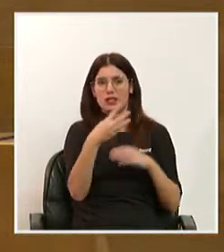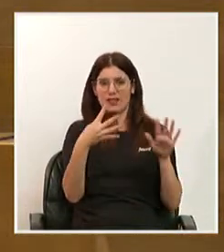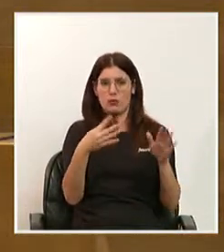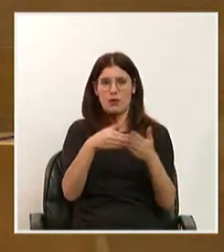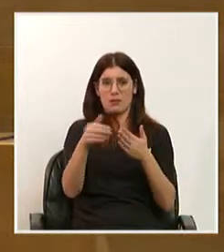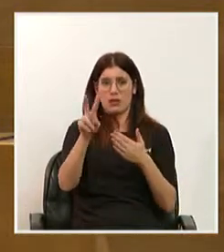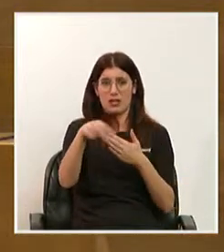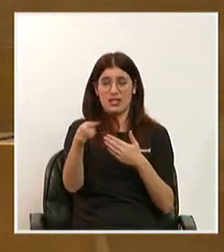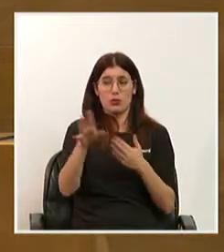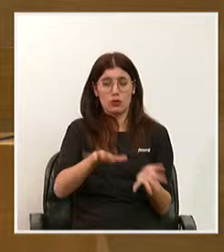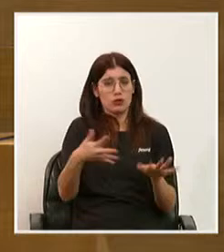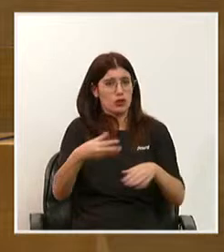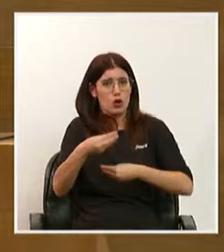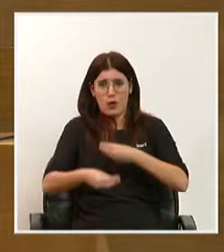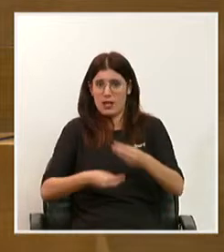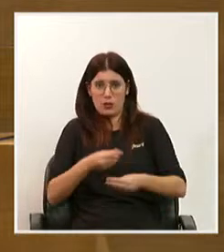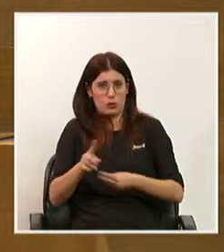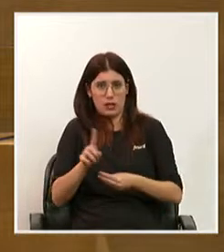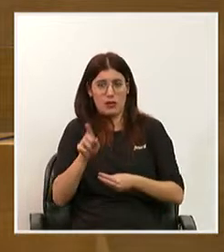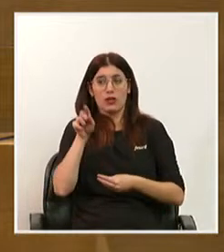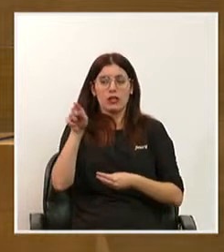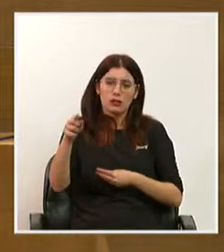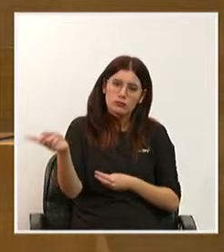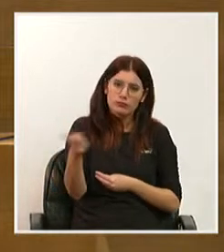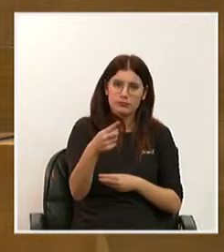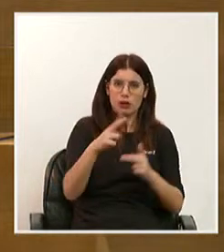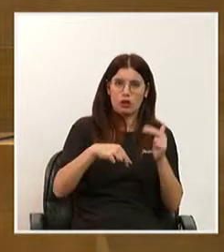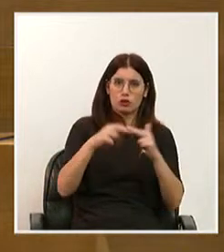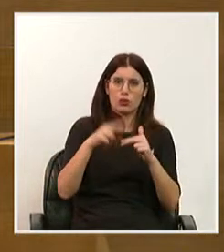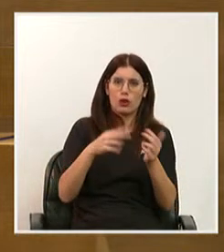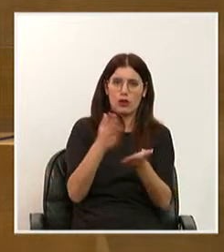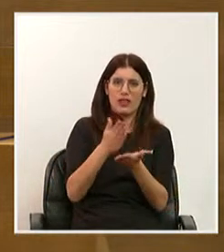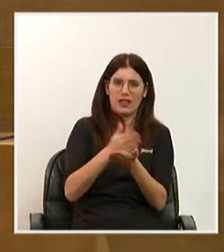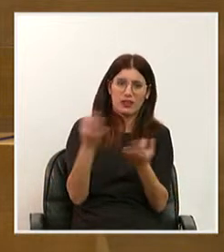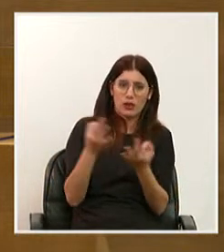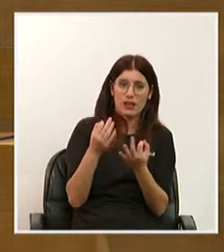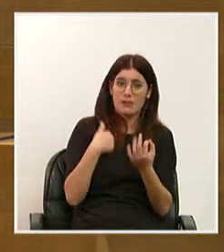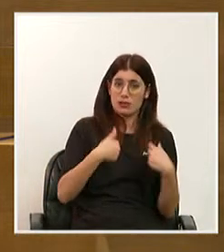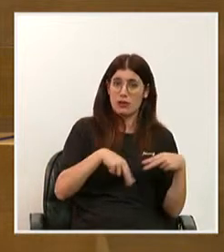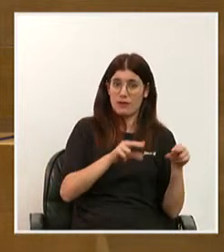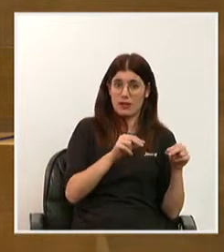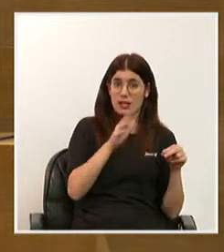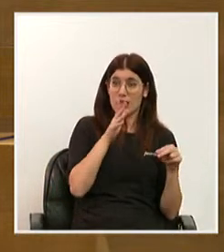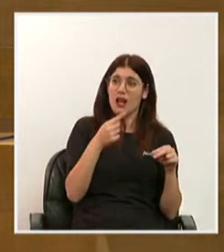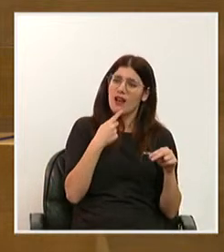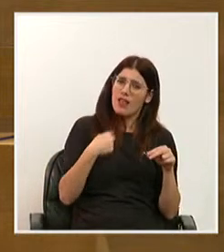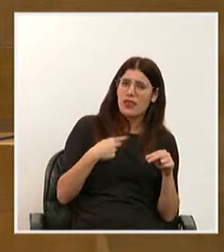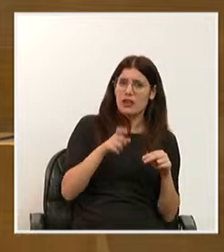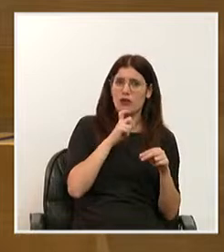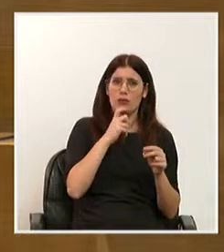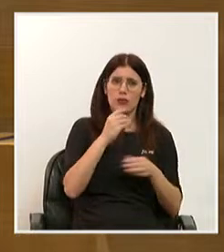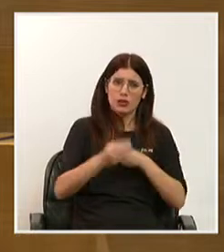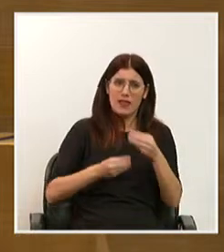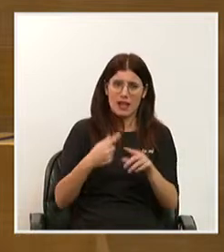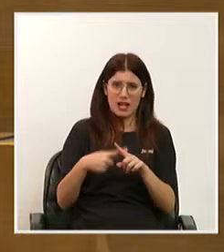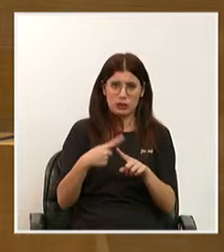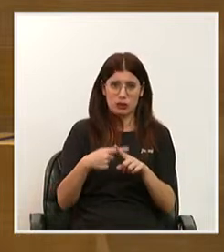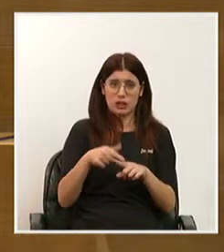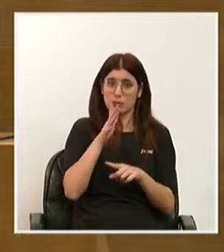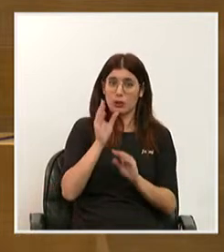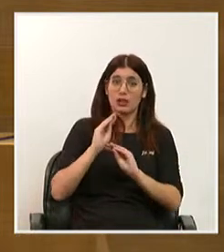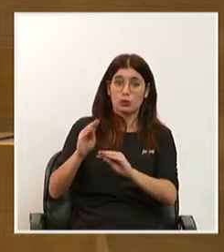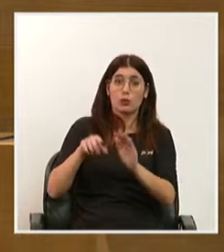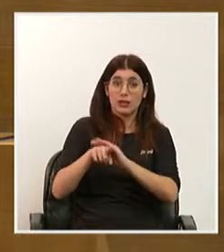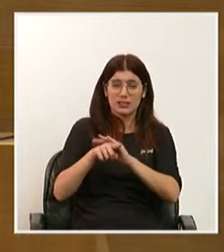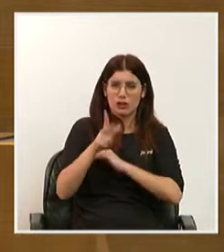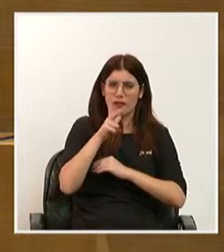euros que no ejecutaron y tendrían que haber ido la construcción de centros educativos y termino no están para decir cómo se deberían hacer las cosas porque su gestión